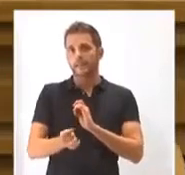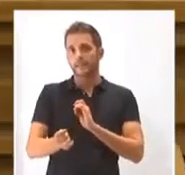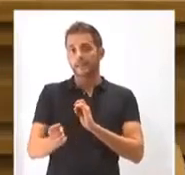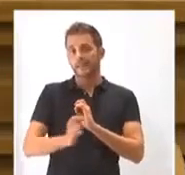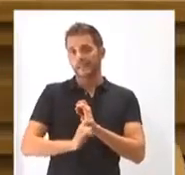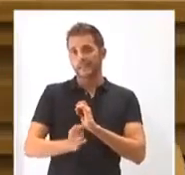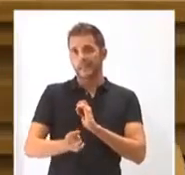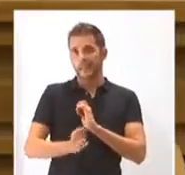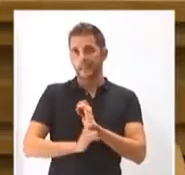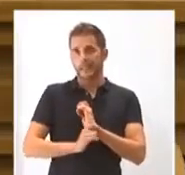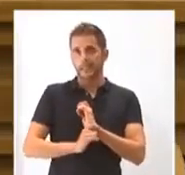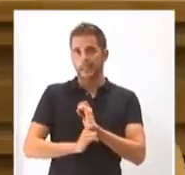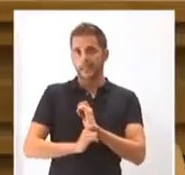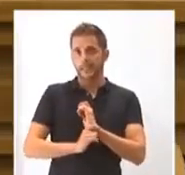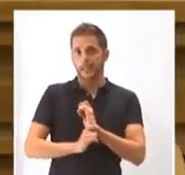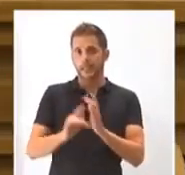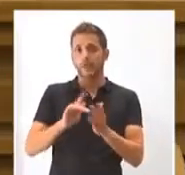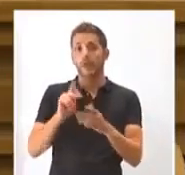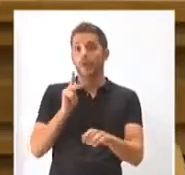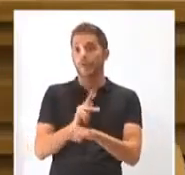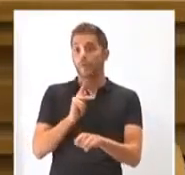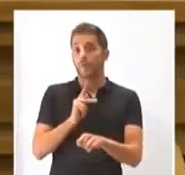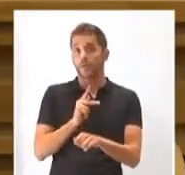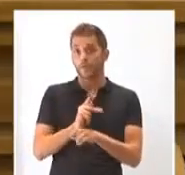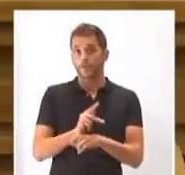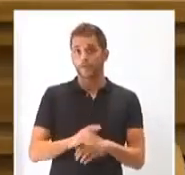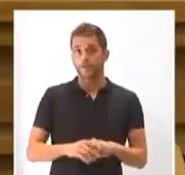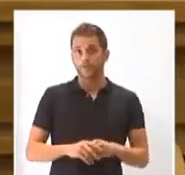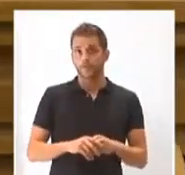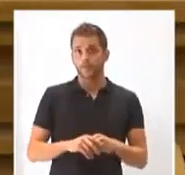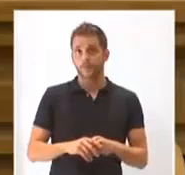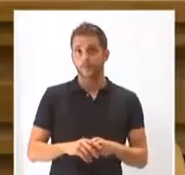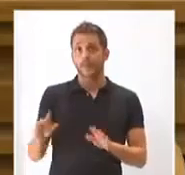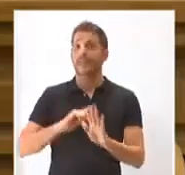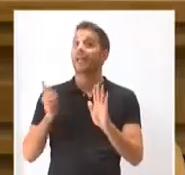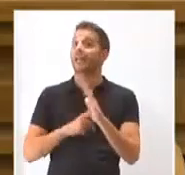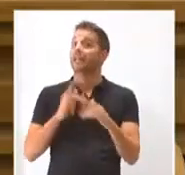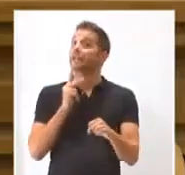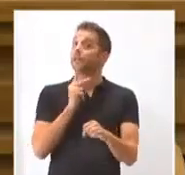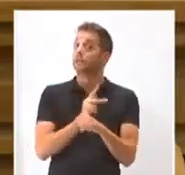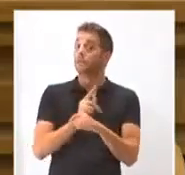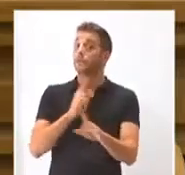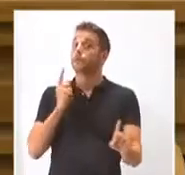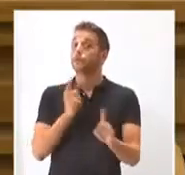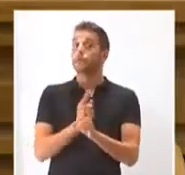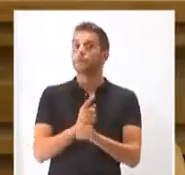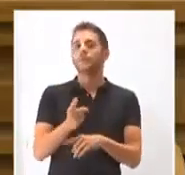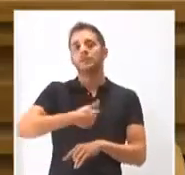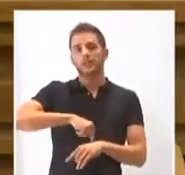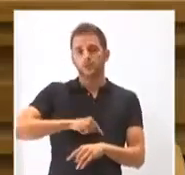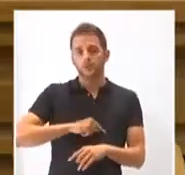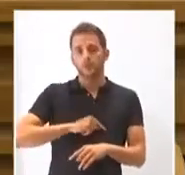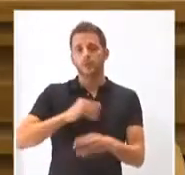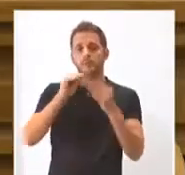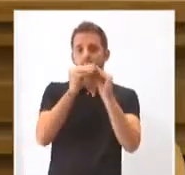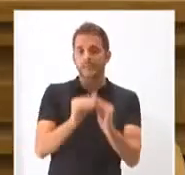estrategia de ocupación de ocupación de la ley anti okupas que hemos planteado y que replantear hemos de otra manera